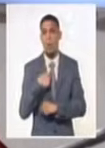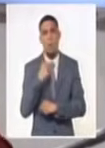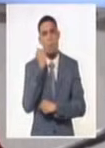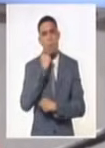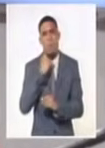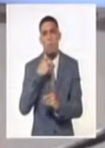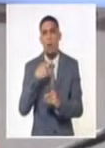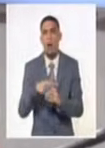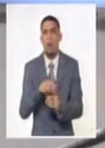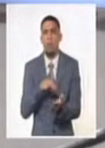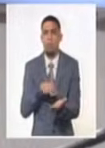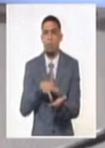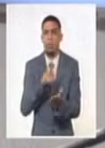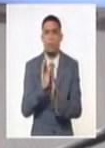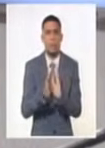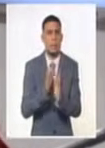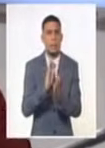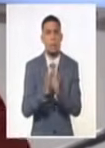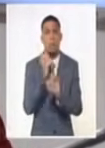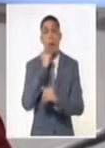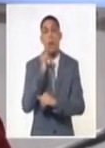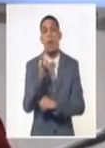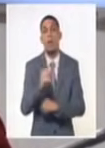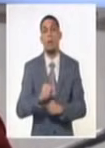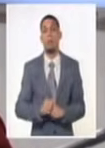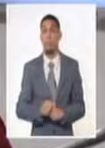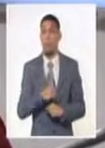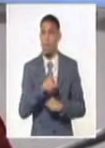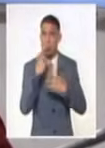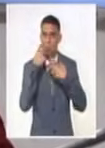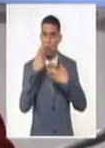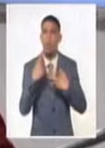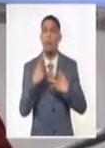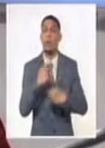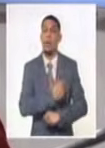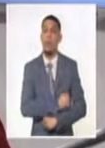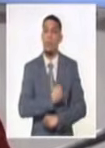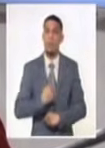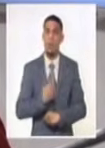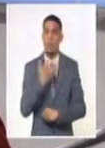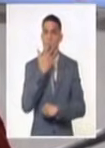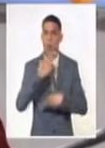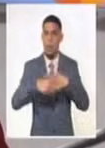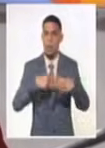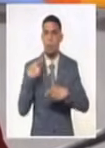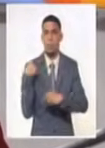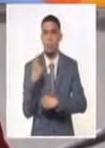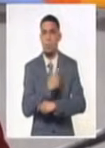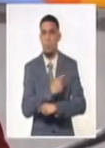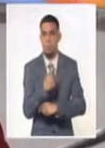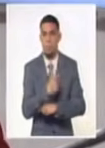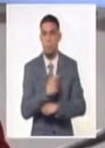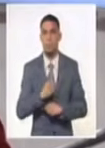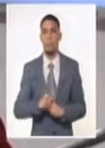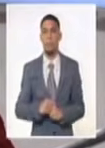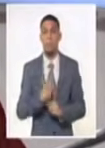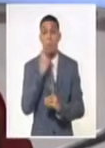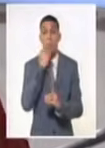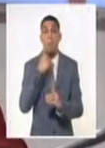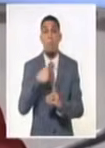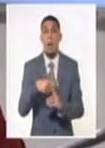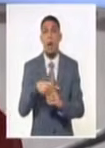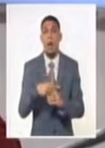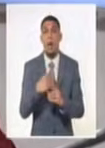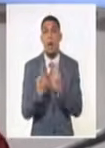es nuestra principal fortaleza, y hoy nuestra gente, además de enfrentar eso de ese modo y de tener muchas carencias en términos de recursos